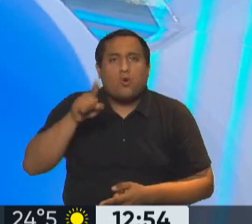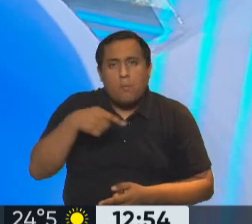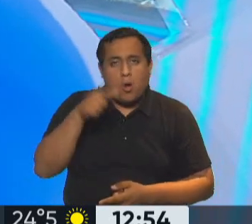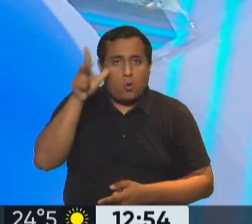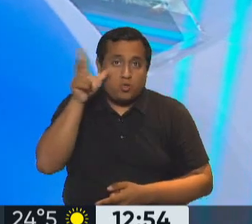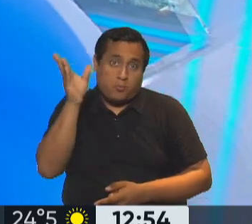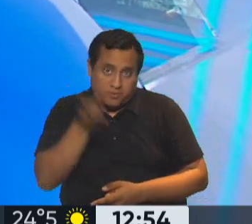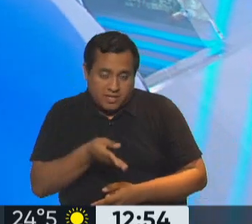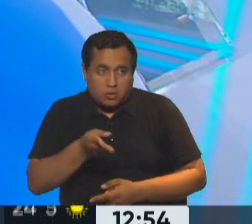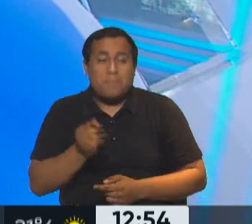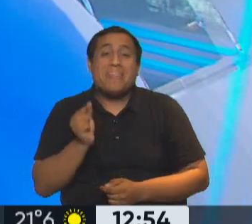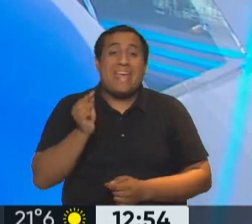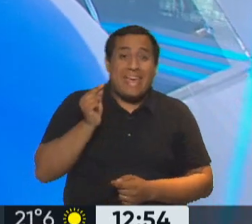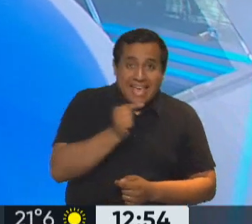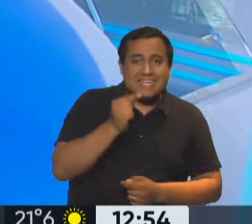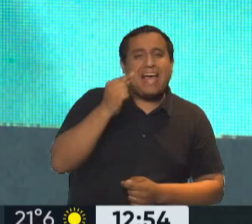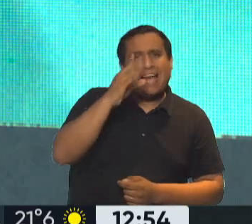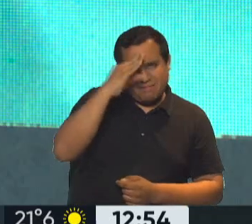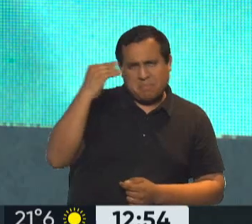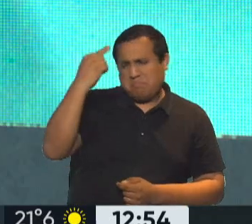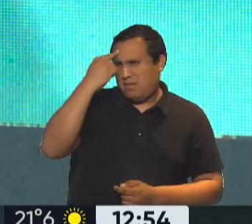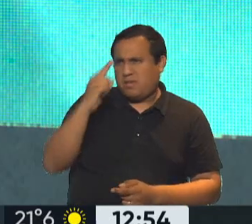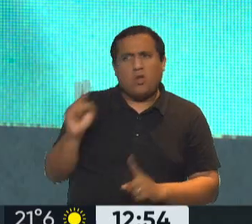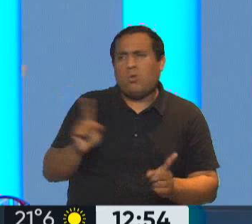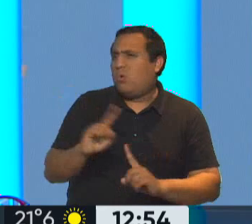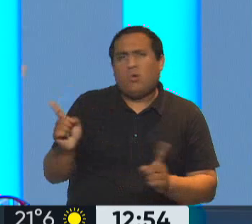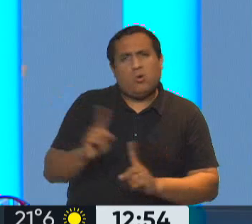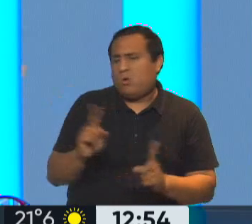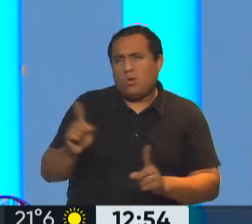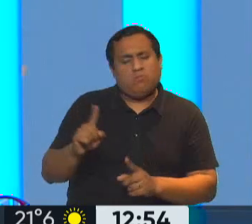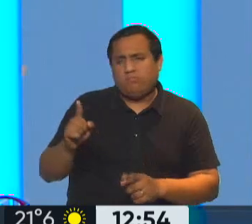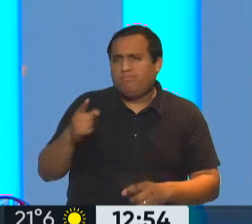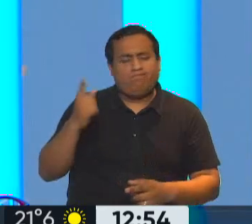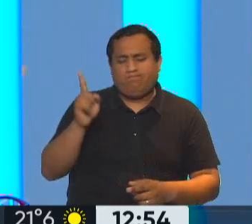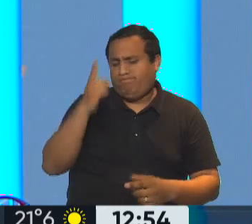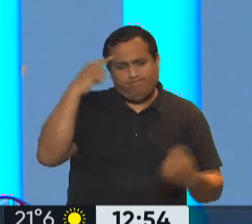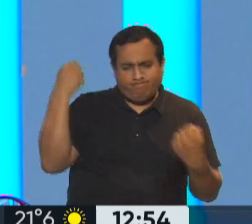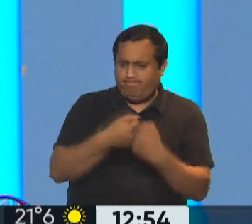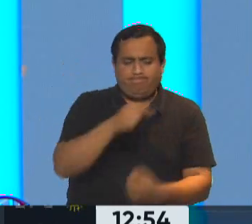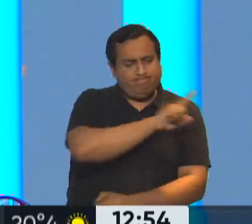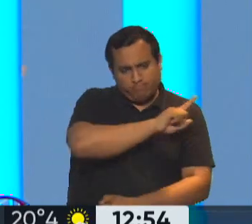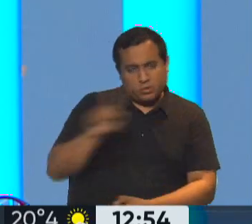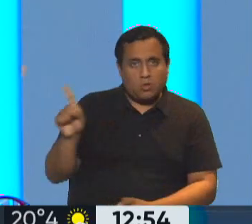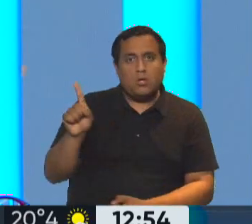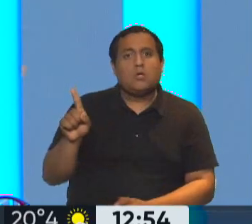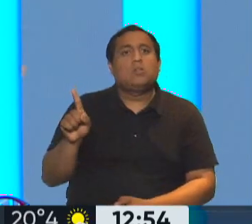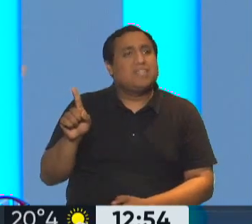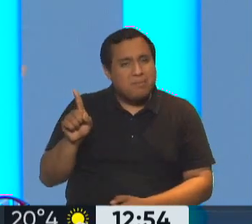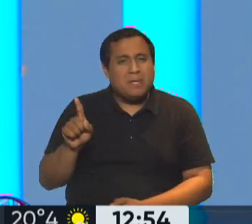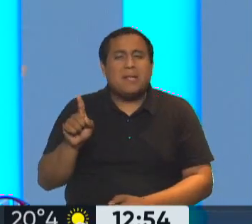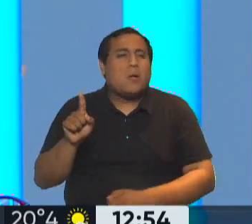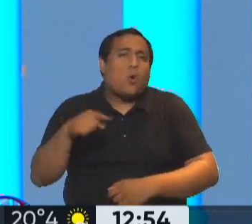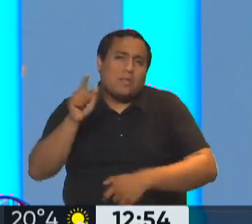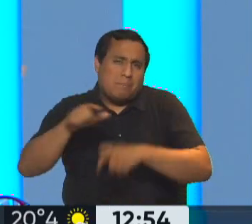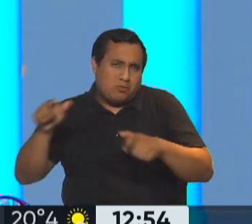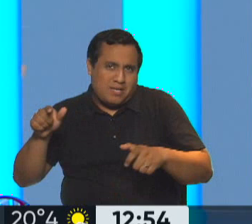13,8%. Ella consideró francamente inaceptable este incremento. Esos son los términos que utilizó y a eso se han sumado a distintas entidades de usuarios que consideran